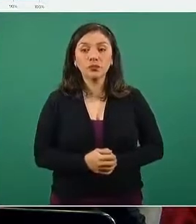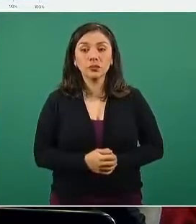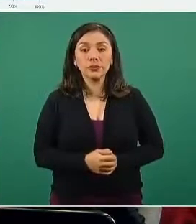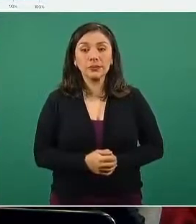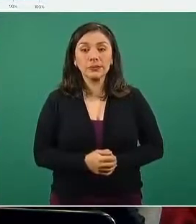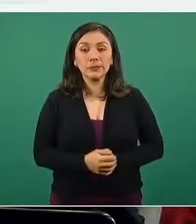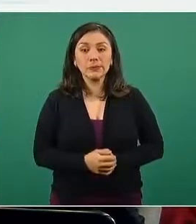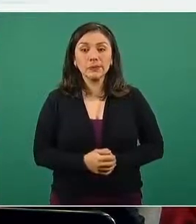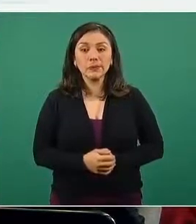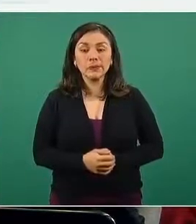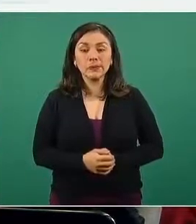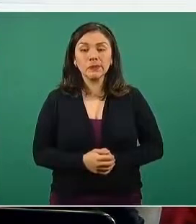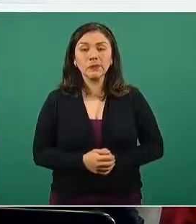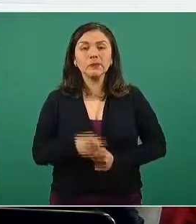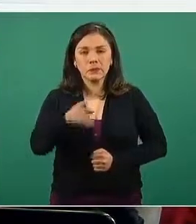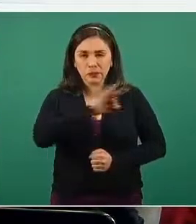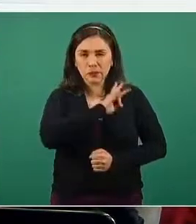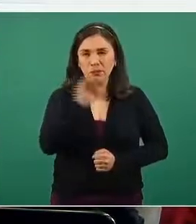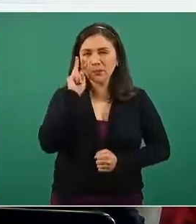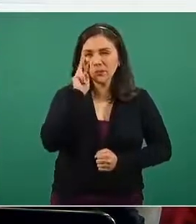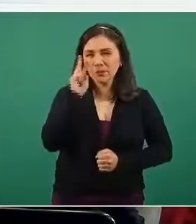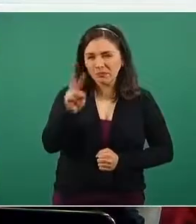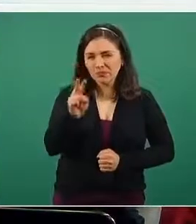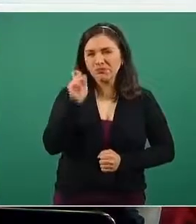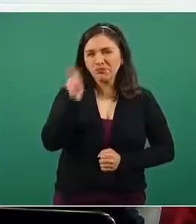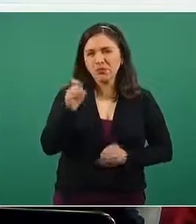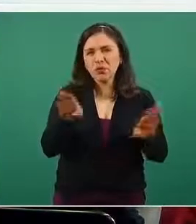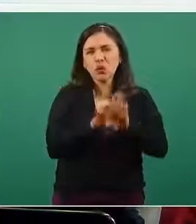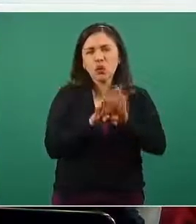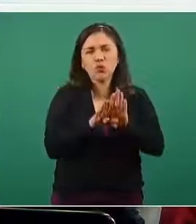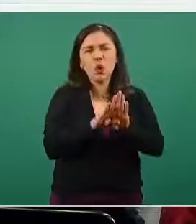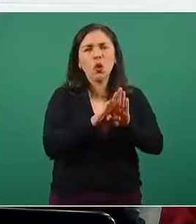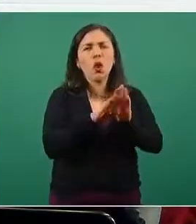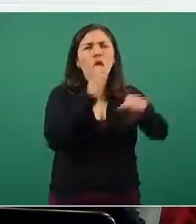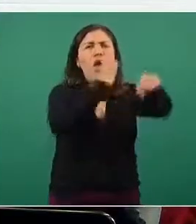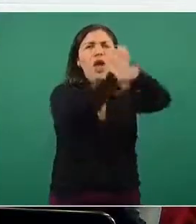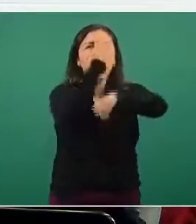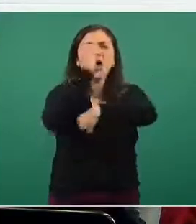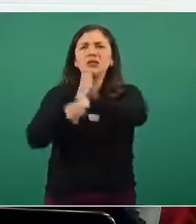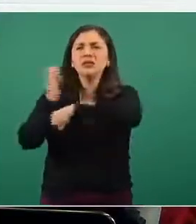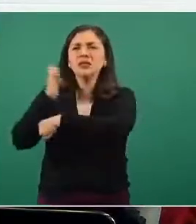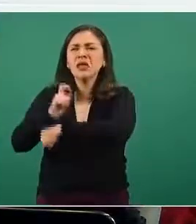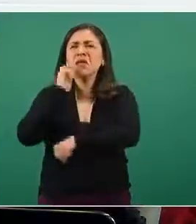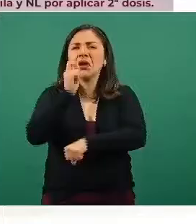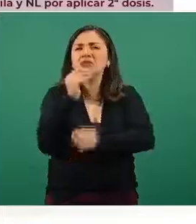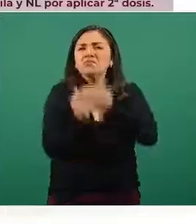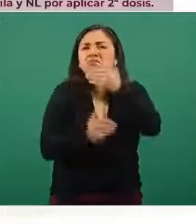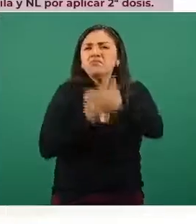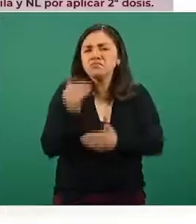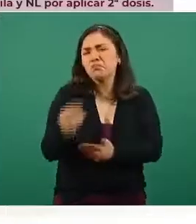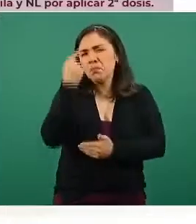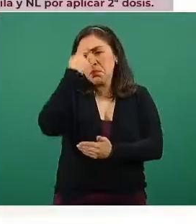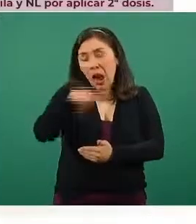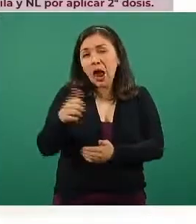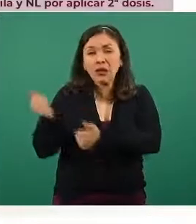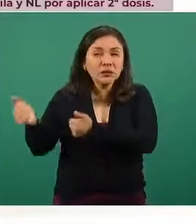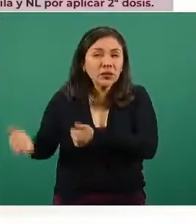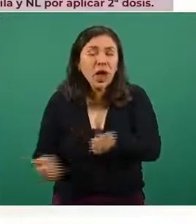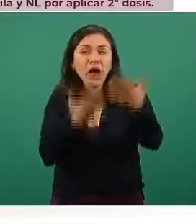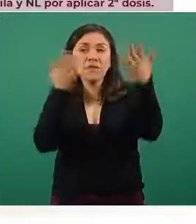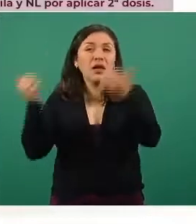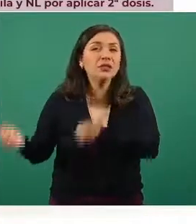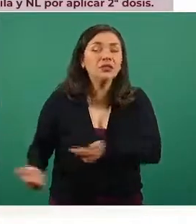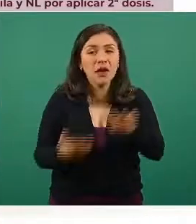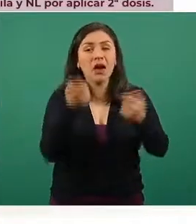diapositiva, podemos notar el avance por entidad federativa de la dotación que en su momento